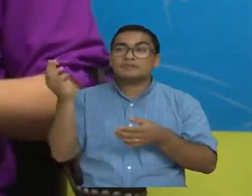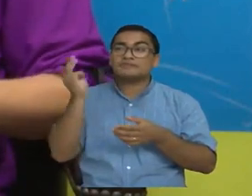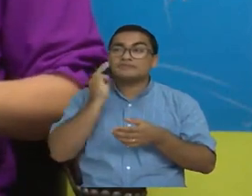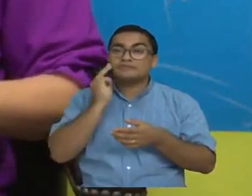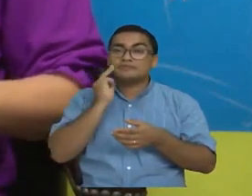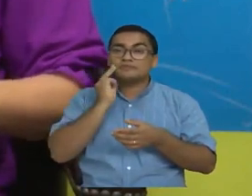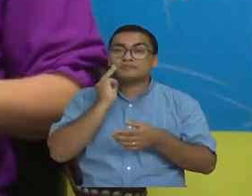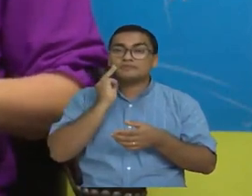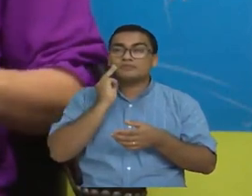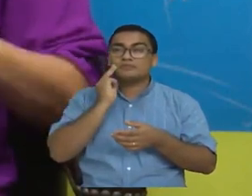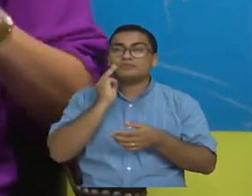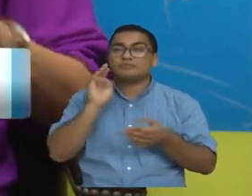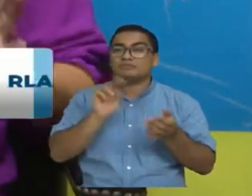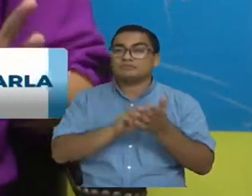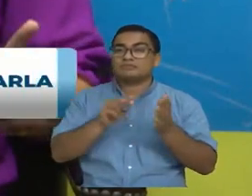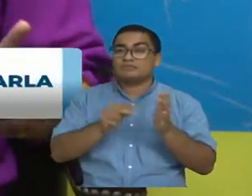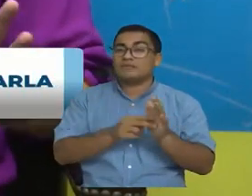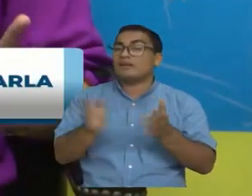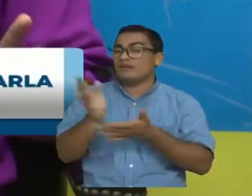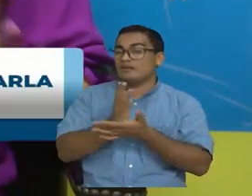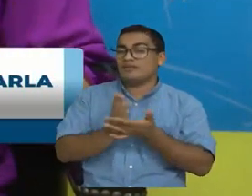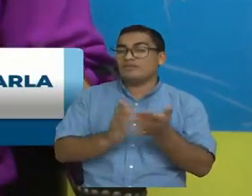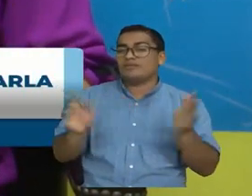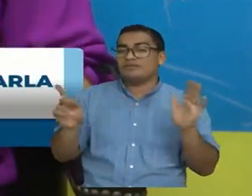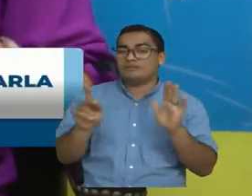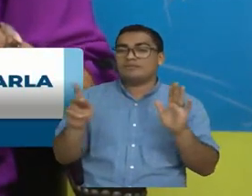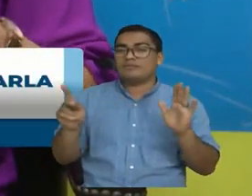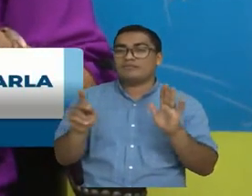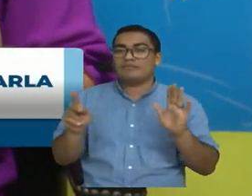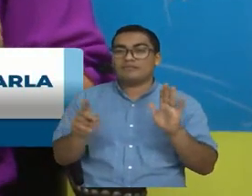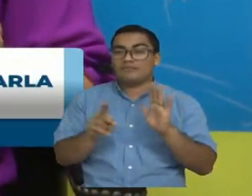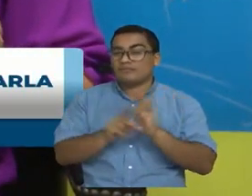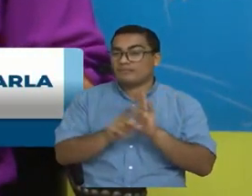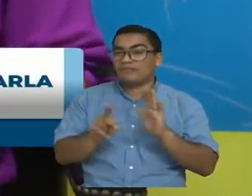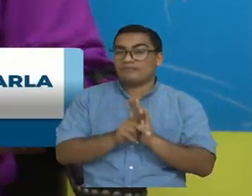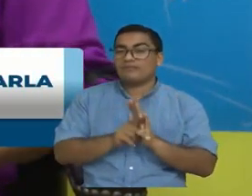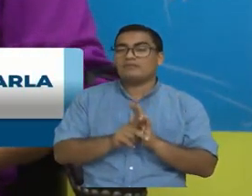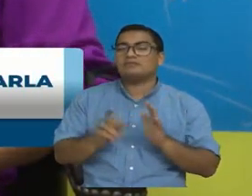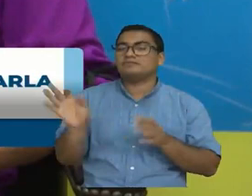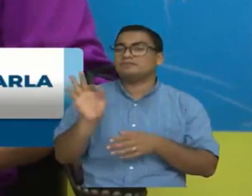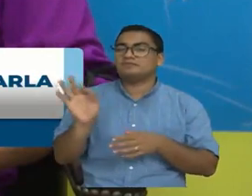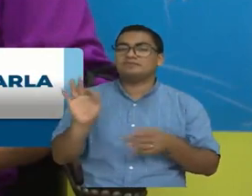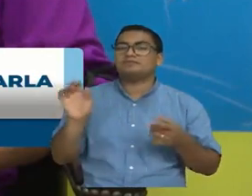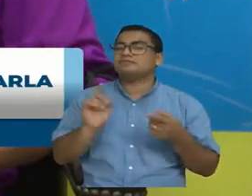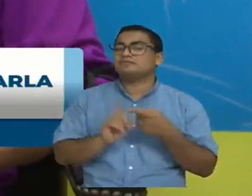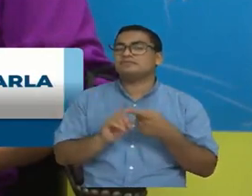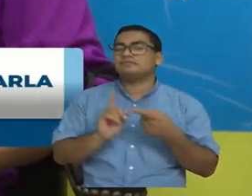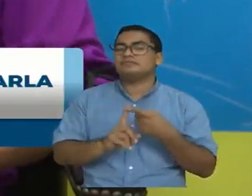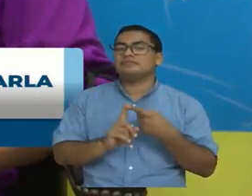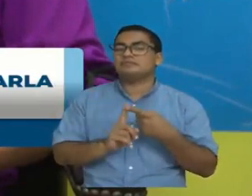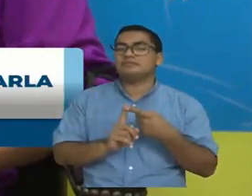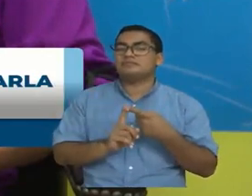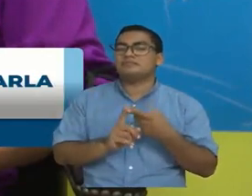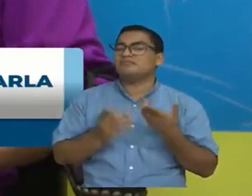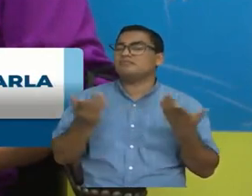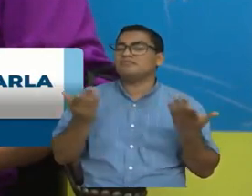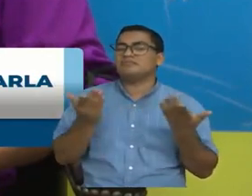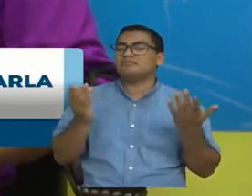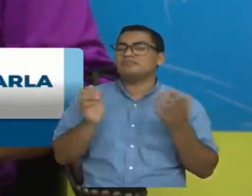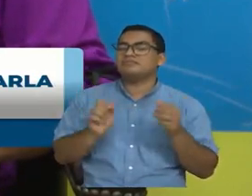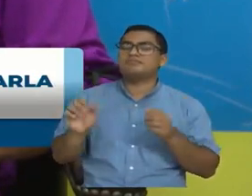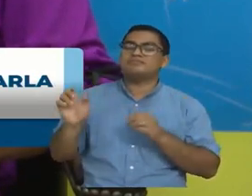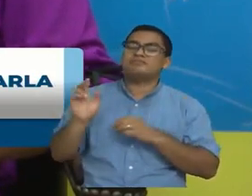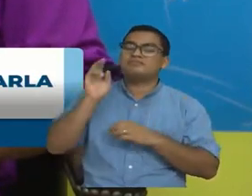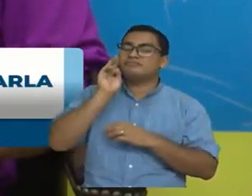factores de alerta, ¿verdad? Los decimos así, factores de alerta. ¿Cuáles son los factores de alerta que podemos detectar en los